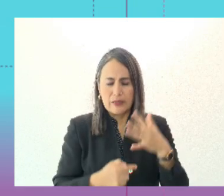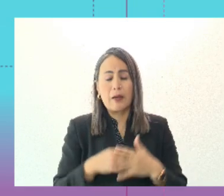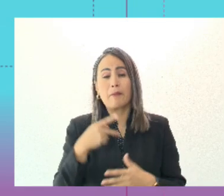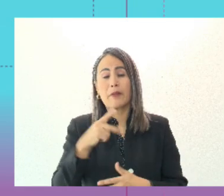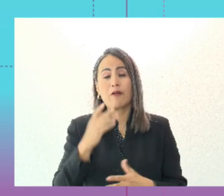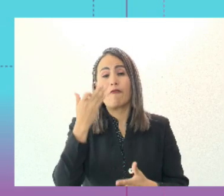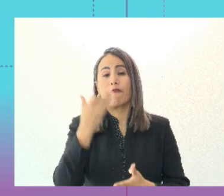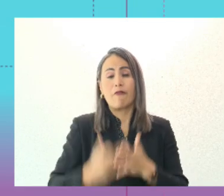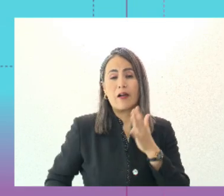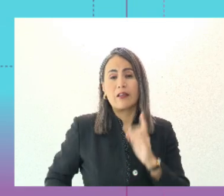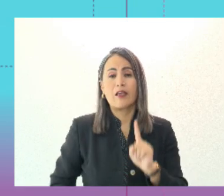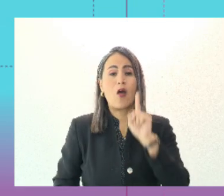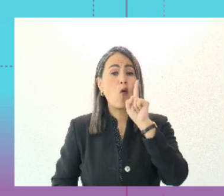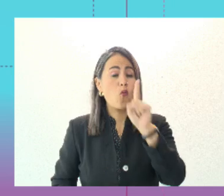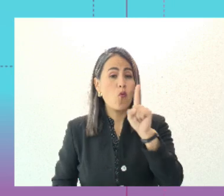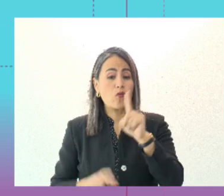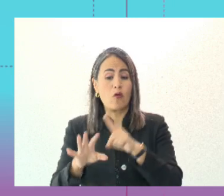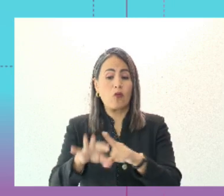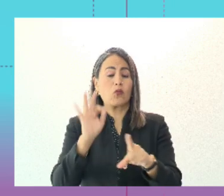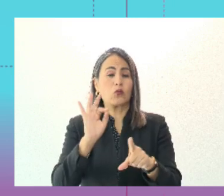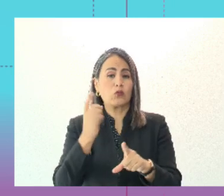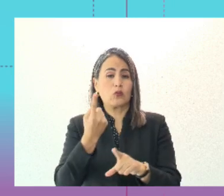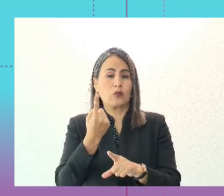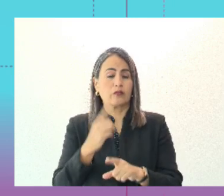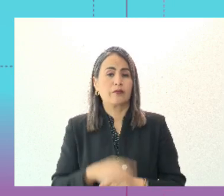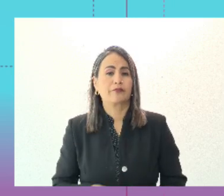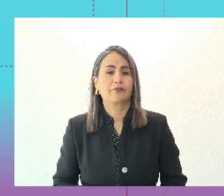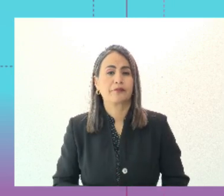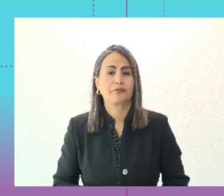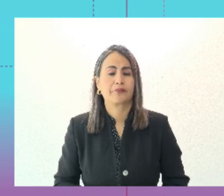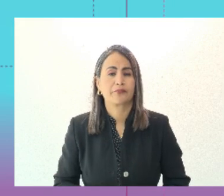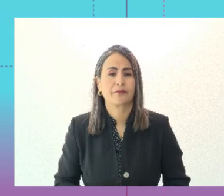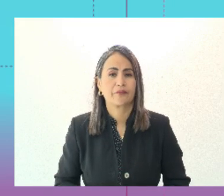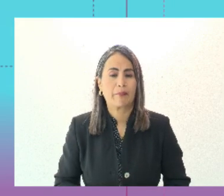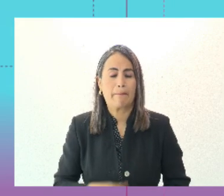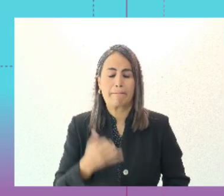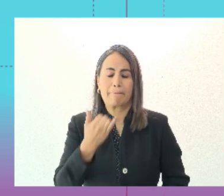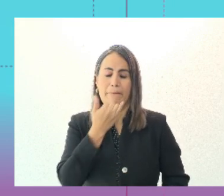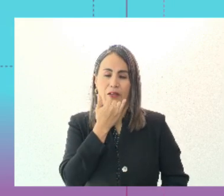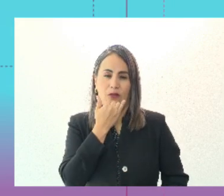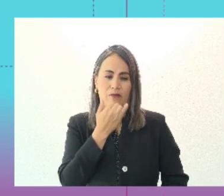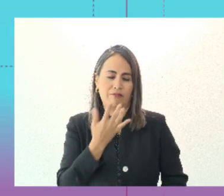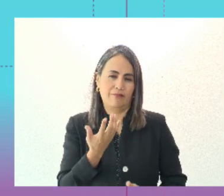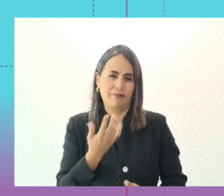hablado aquí, que para mí son, o al instituto, perdón, me hablan en primera persona, pero bueno,